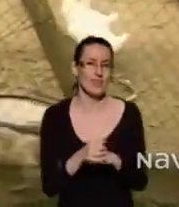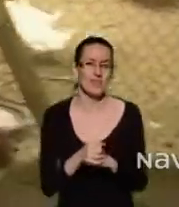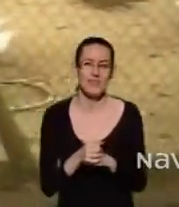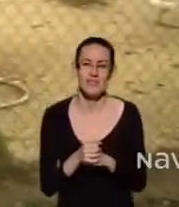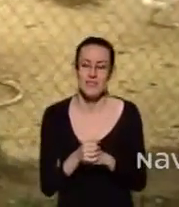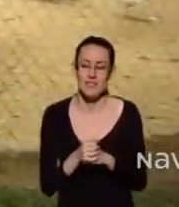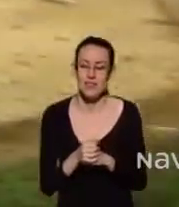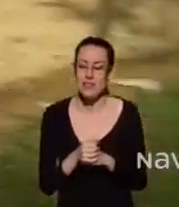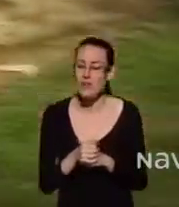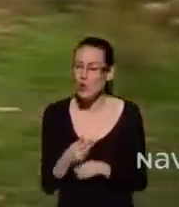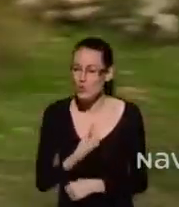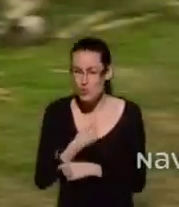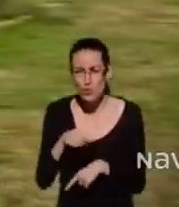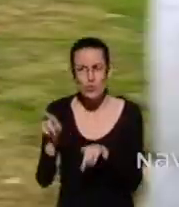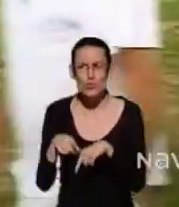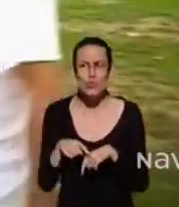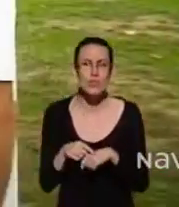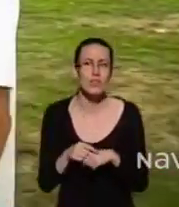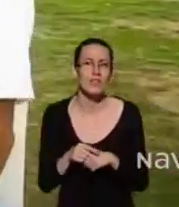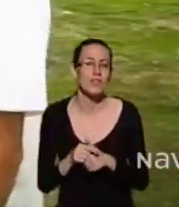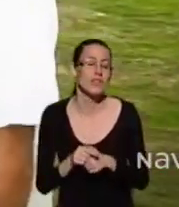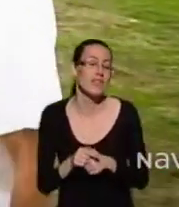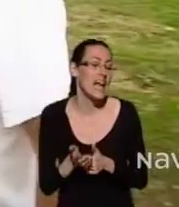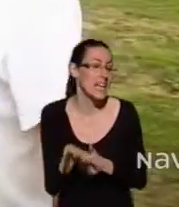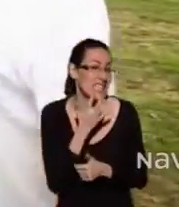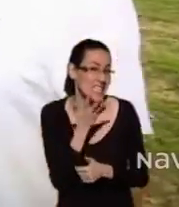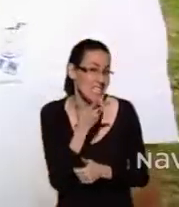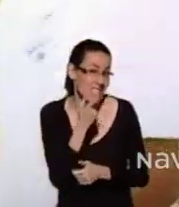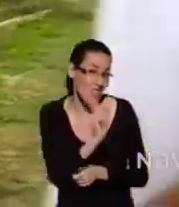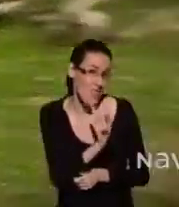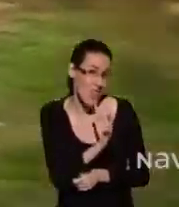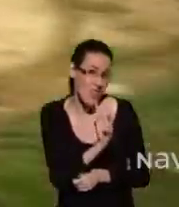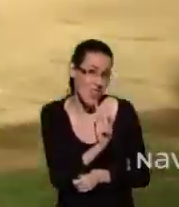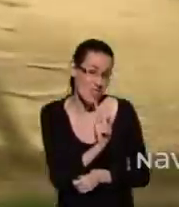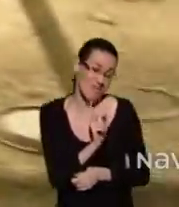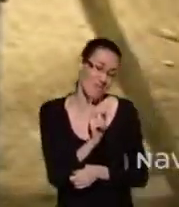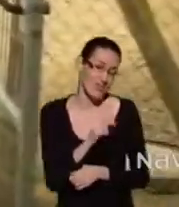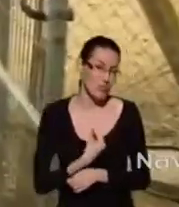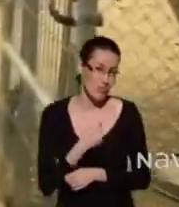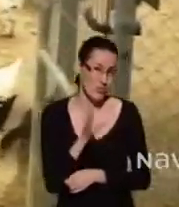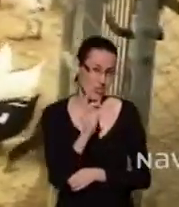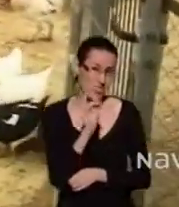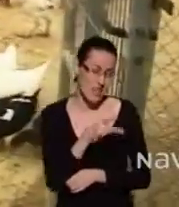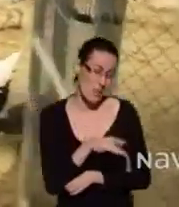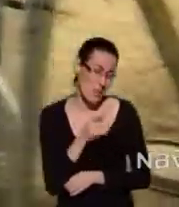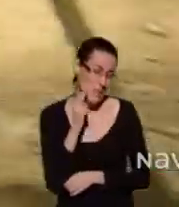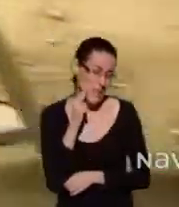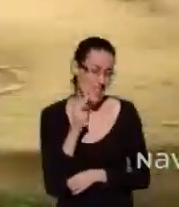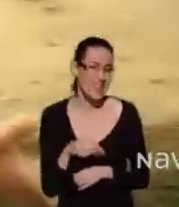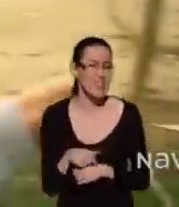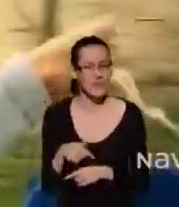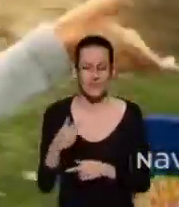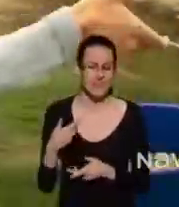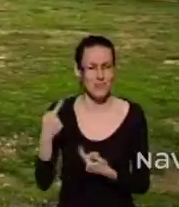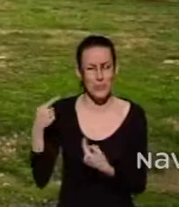¿Se asustan o qué? A que no conocen un poco. ¡Hala! Pues nada, oye, que tú lo haces mejor, Miguel.